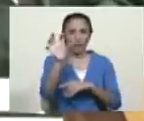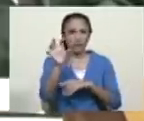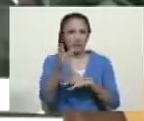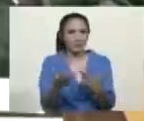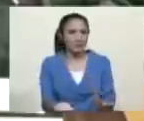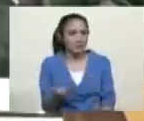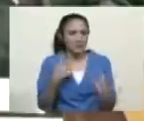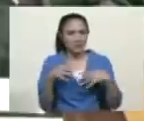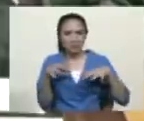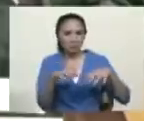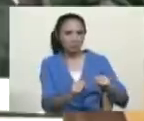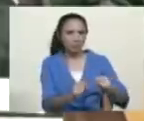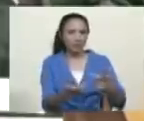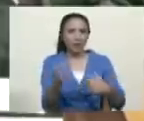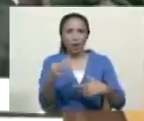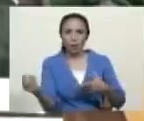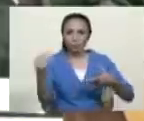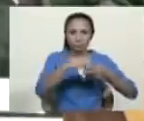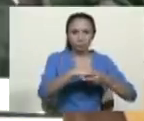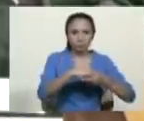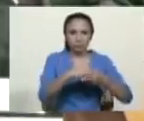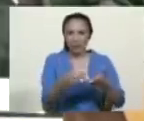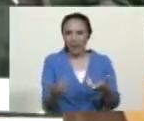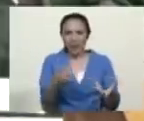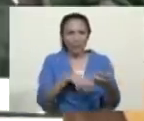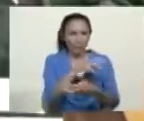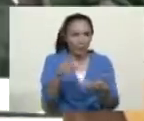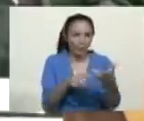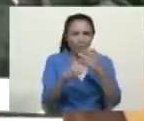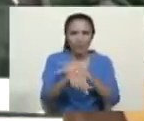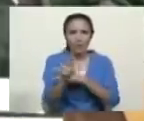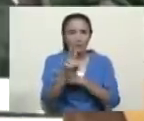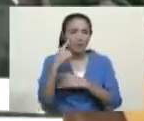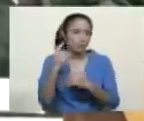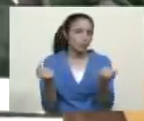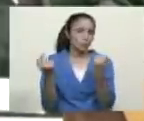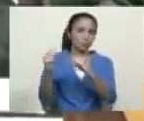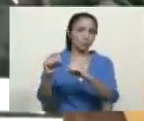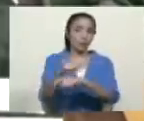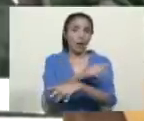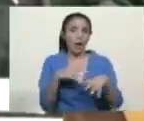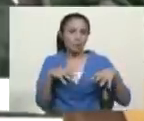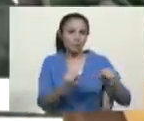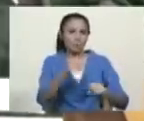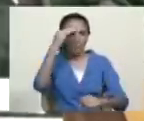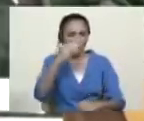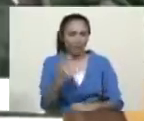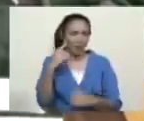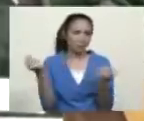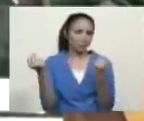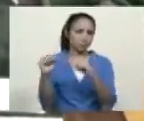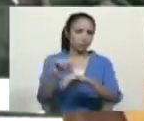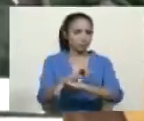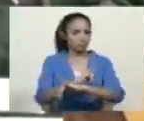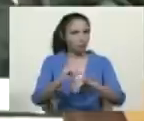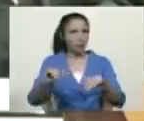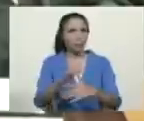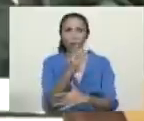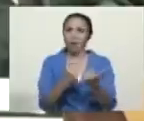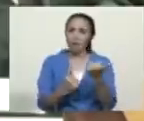internos de Venezuela, nos oponemos a cualquier intervención militar en Venezuela, nos